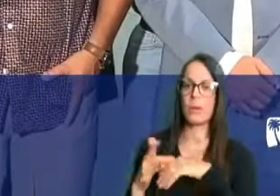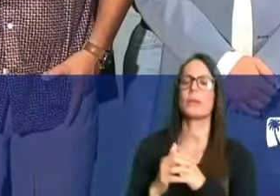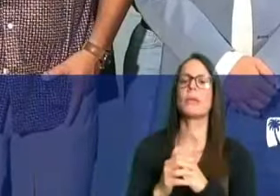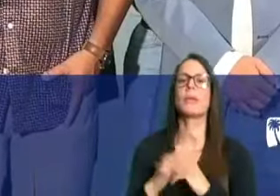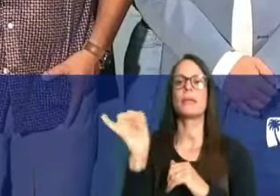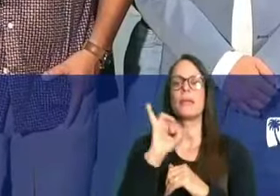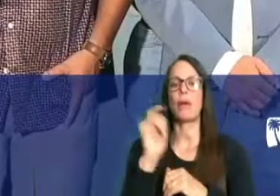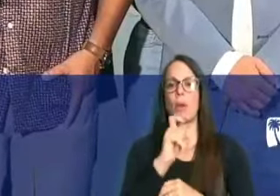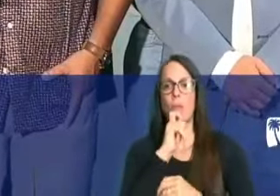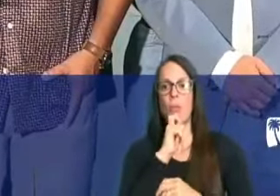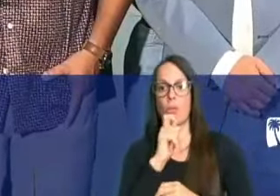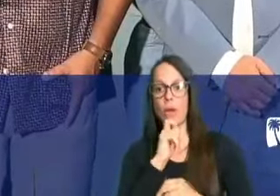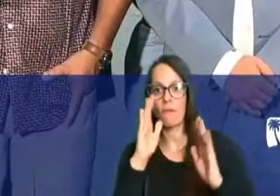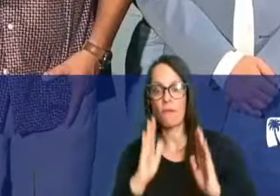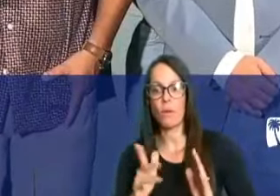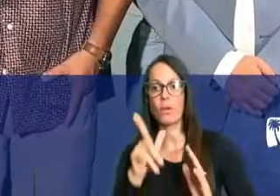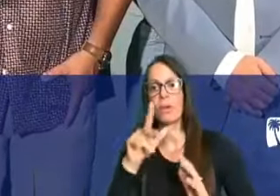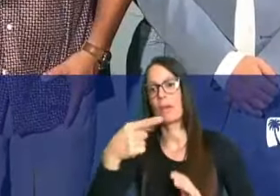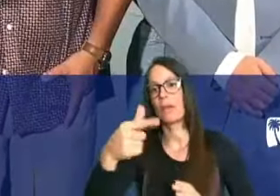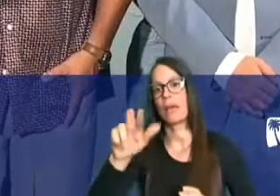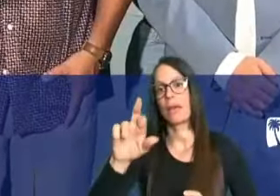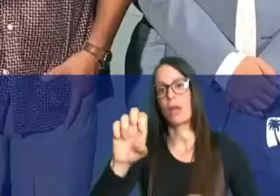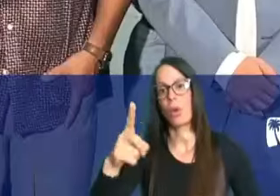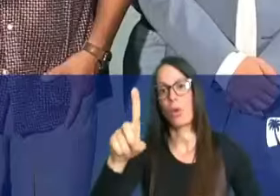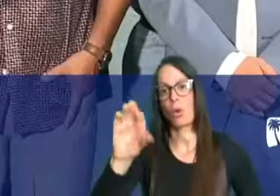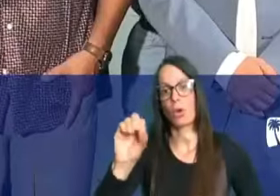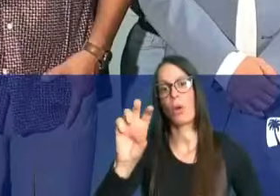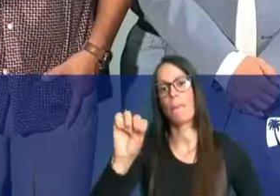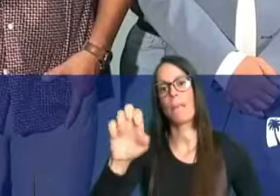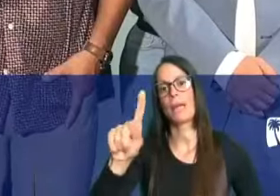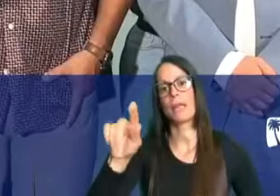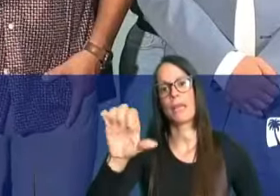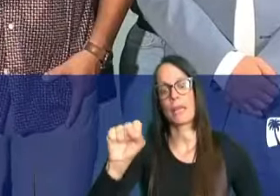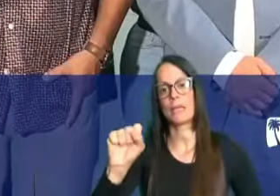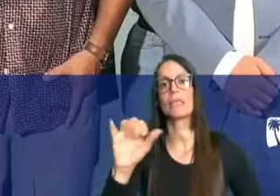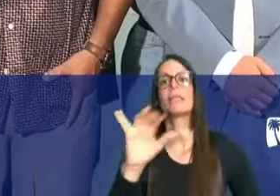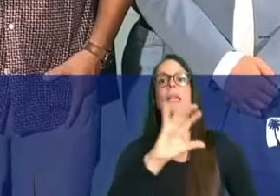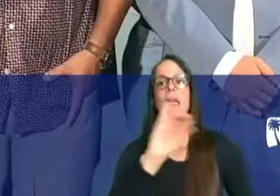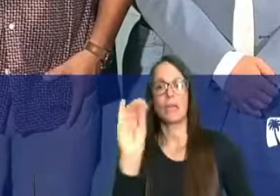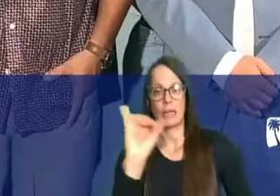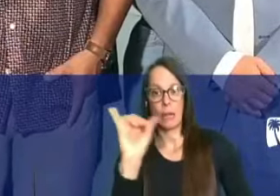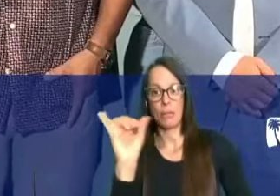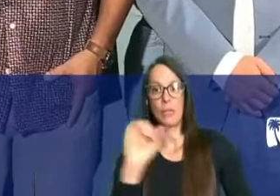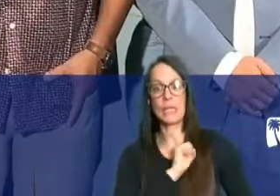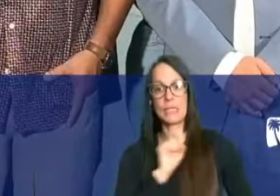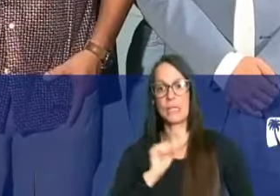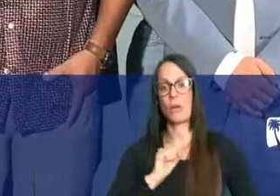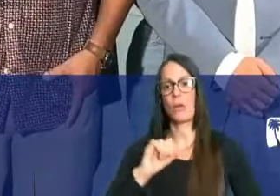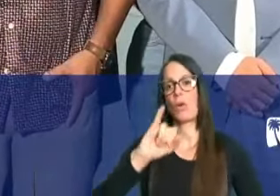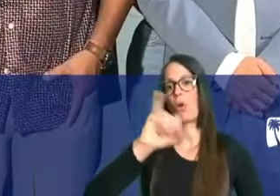será el senador Gregorio Matías y el portavoz alterno del senado será Juan Óscar Morales